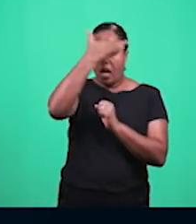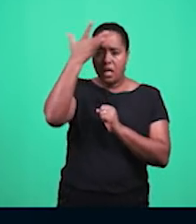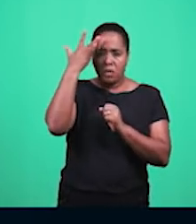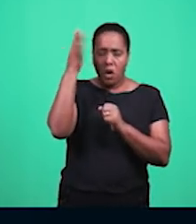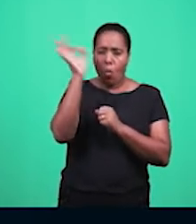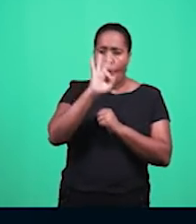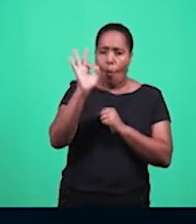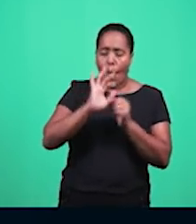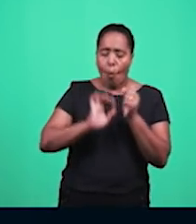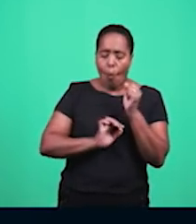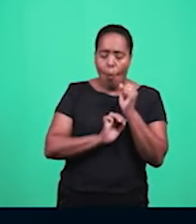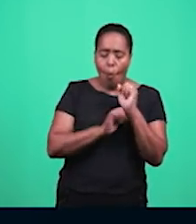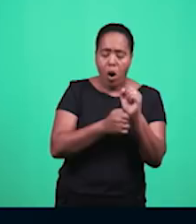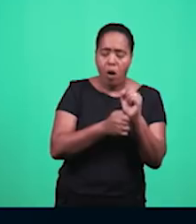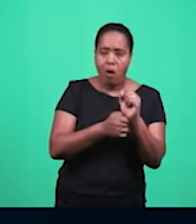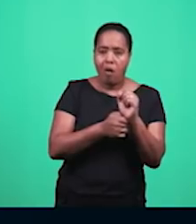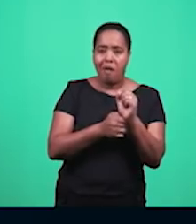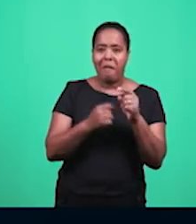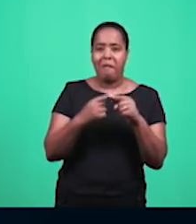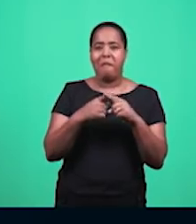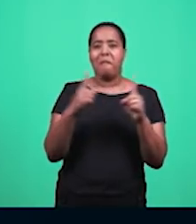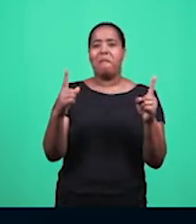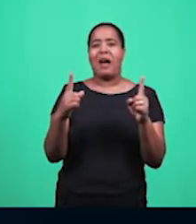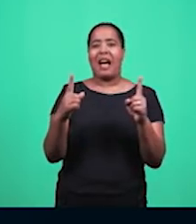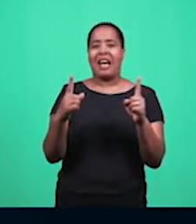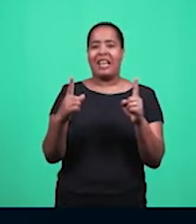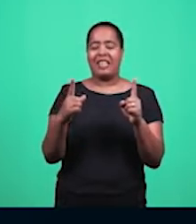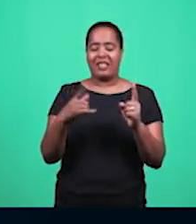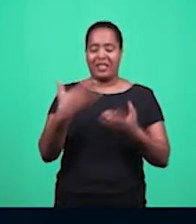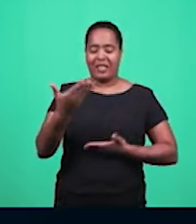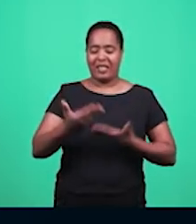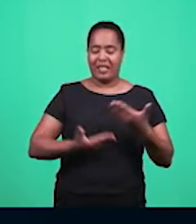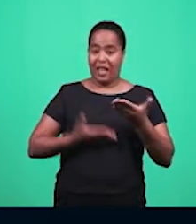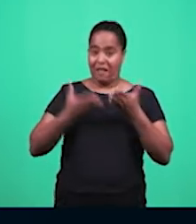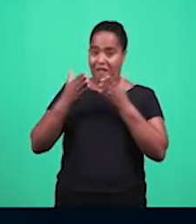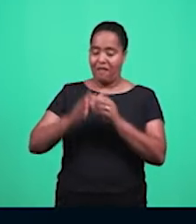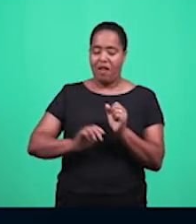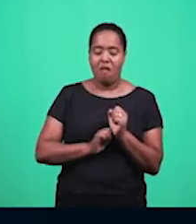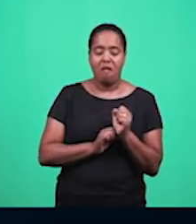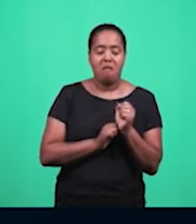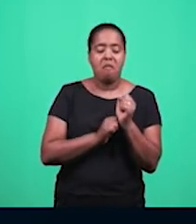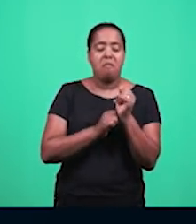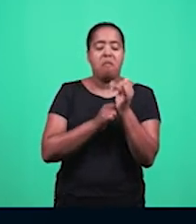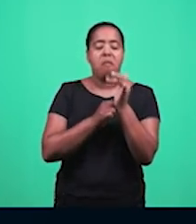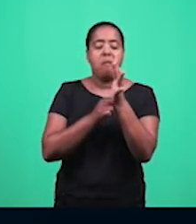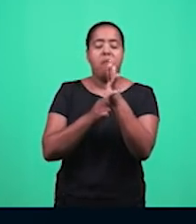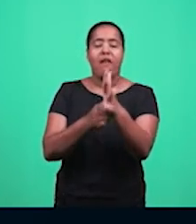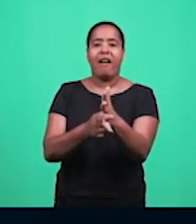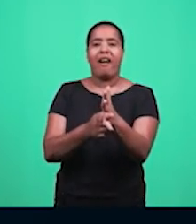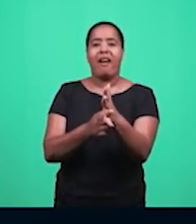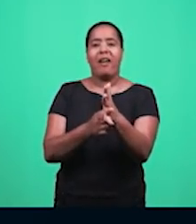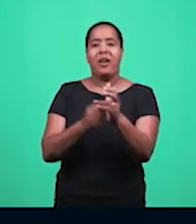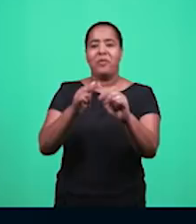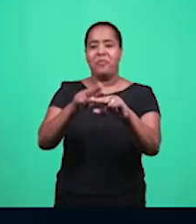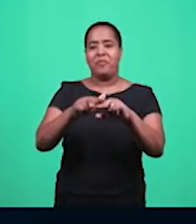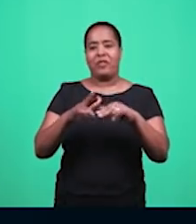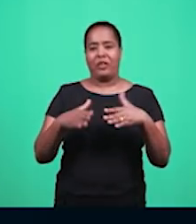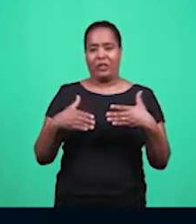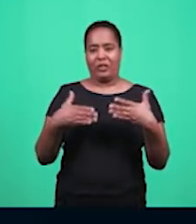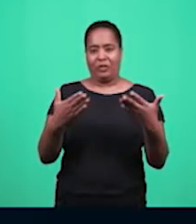generaciones y las personas no comprendían lo que estaba pasando la iglesia fue notificada de todo porque la iglesia